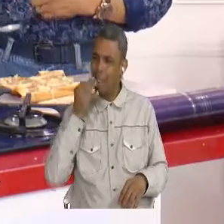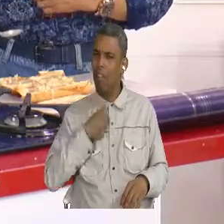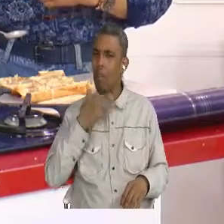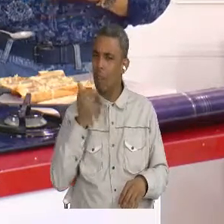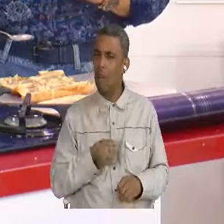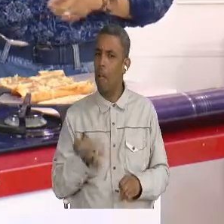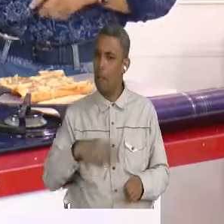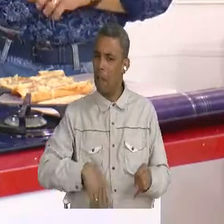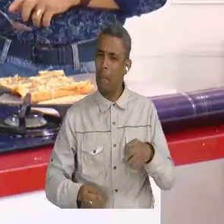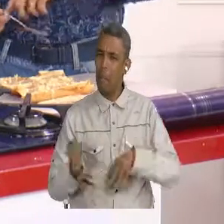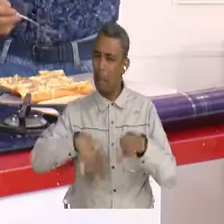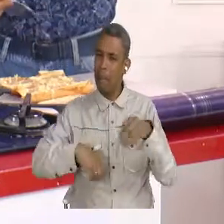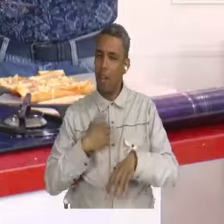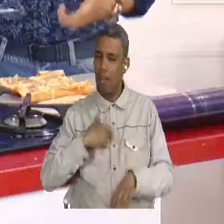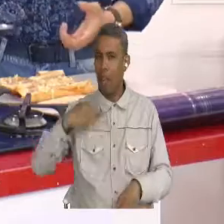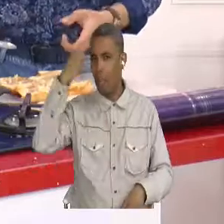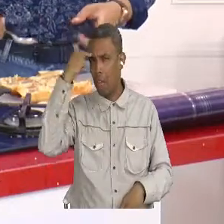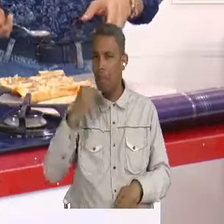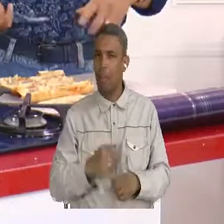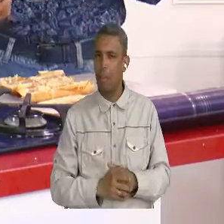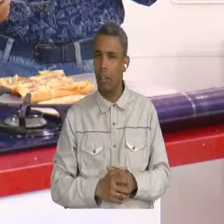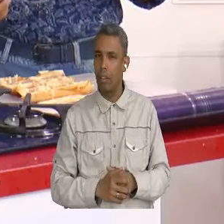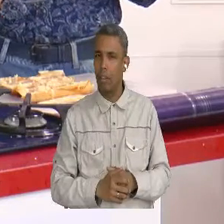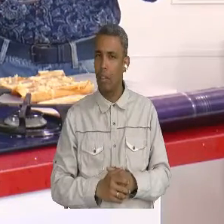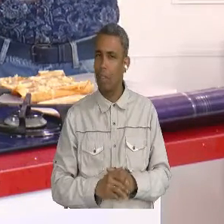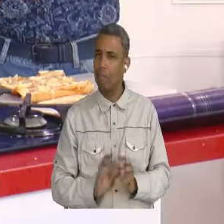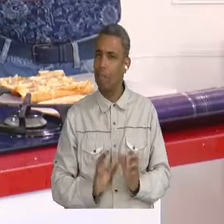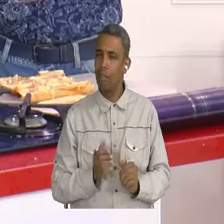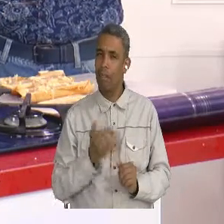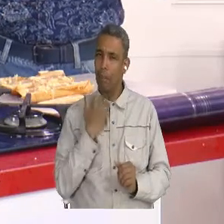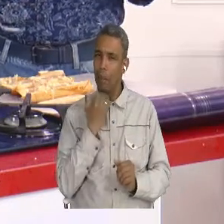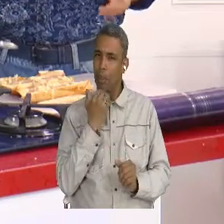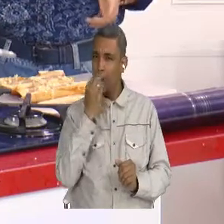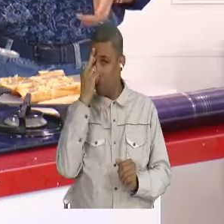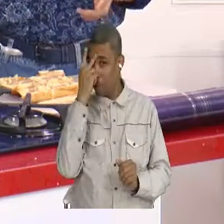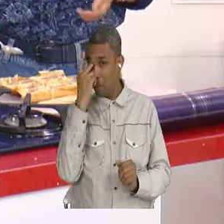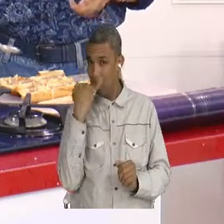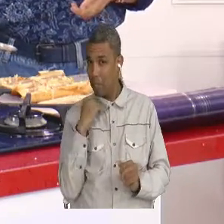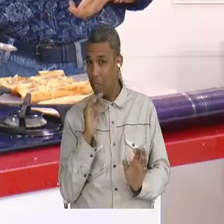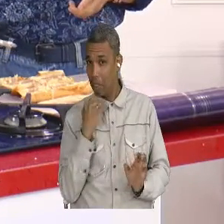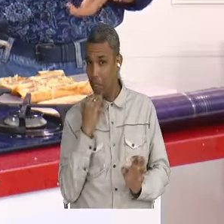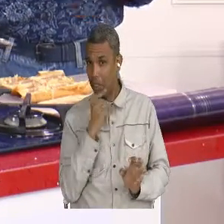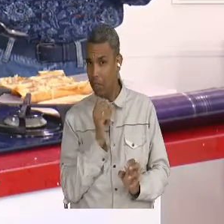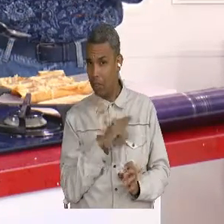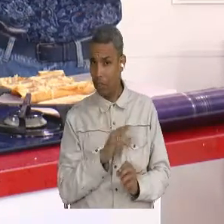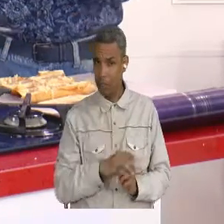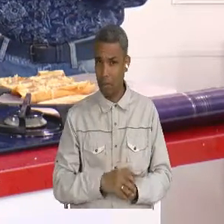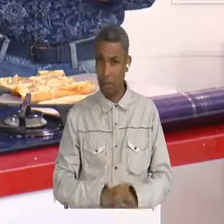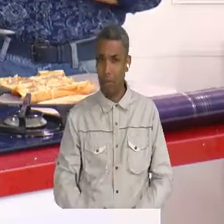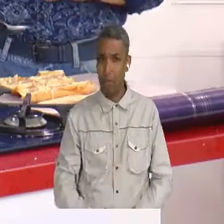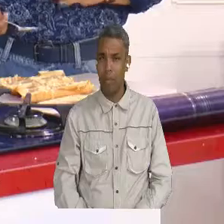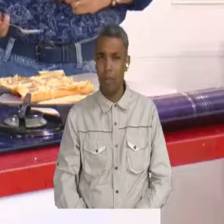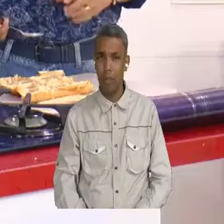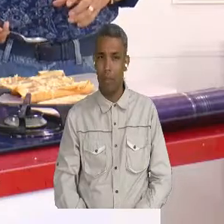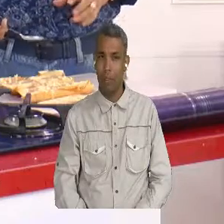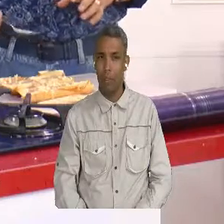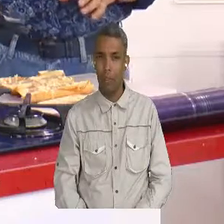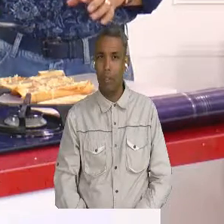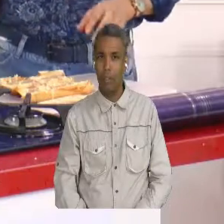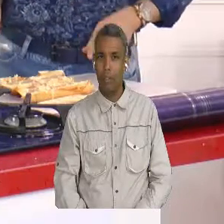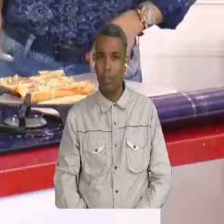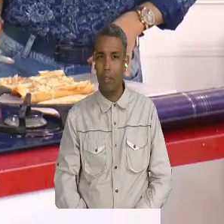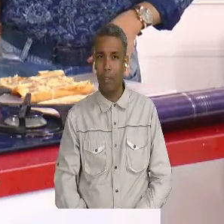buen colorante o me parece que no va a quedar con buen sabor. Entonces, eso es como algo que tengo siempre. Entonces, ¿cuál sería el consejo ahí? A